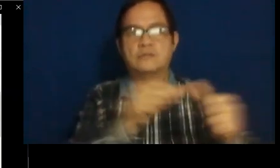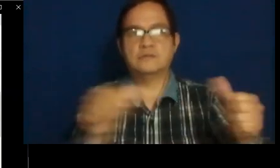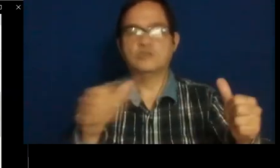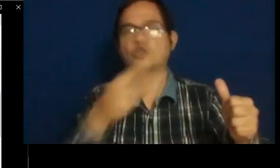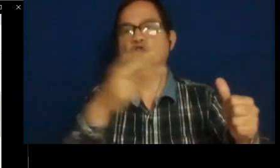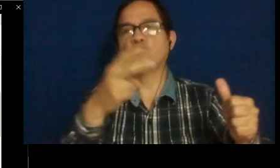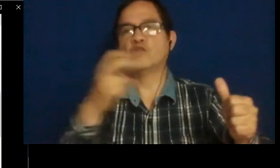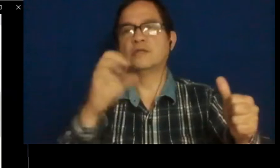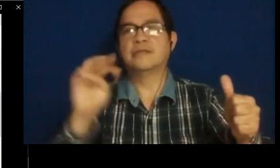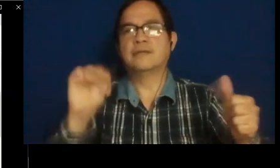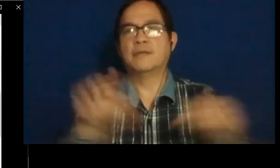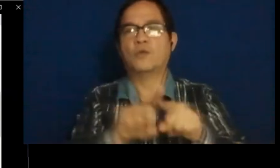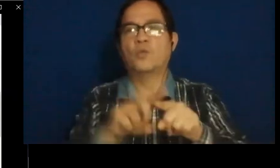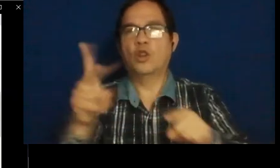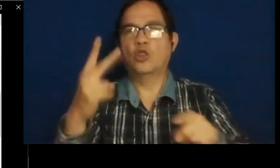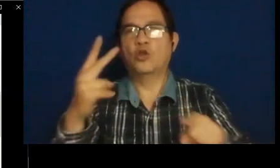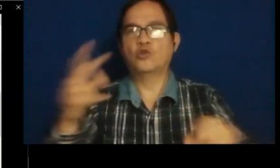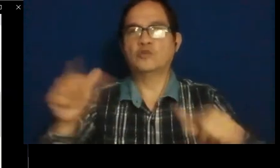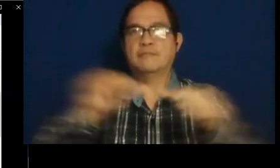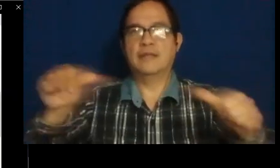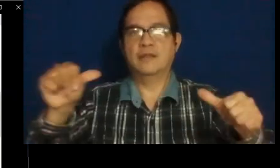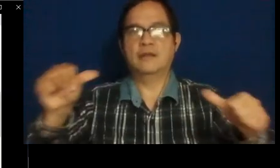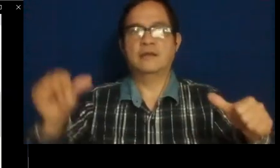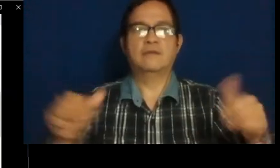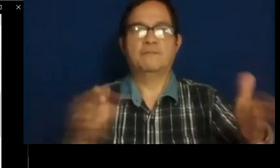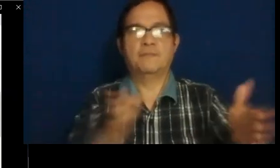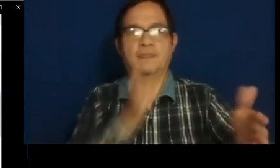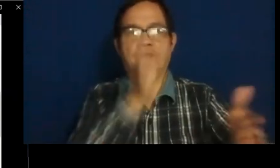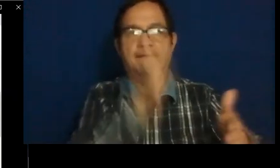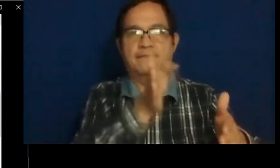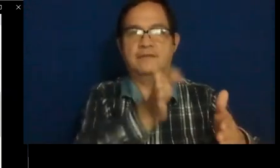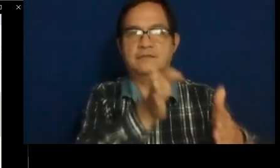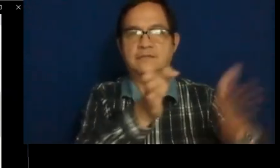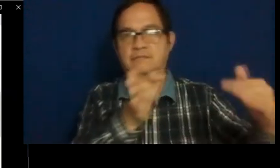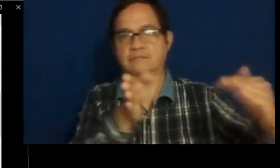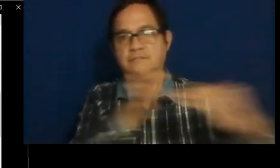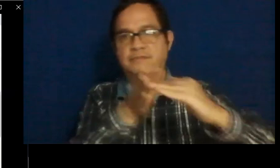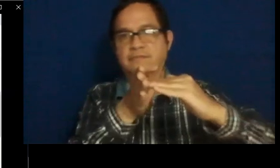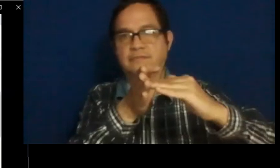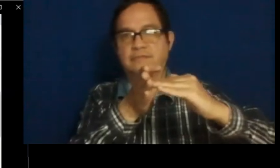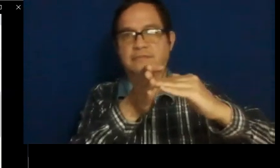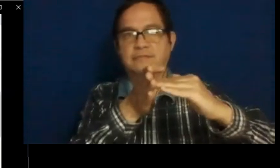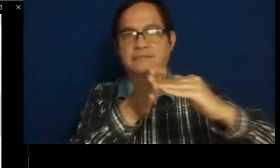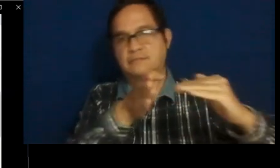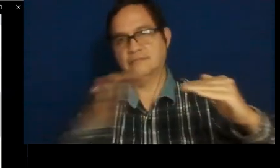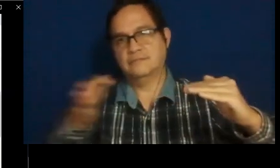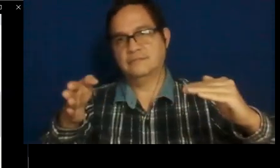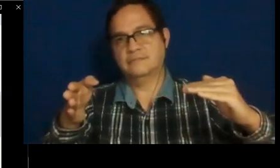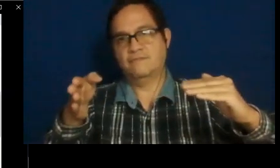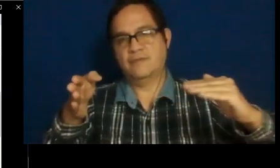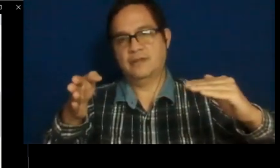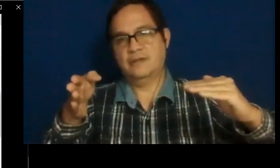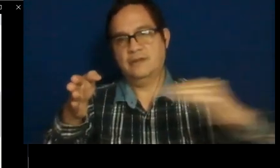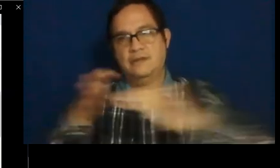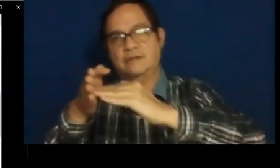y el vehículo o el móvil se va a mover y se va a desplazar solamente hasta cuando esté esta barrera. Si yo amplío la distancia aquí, por